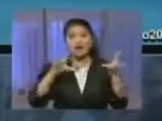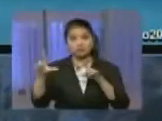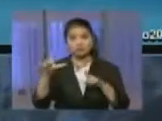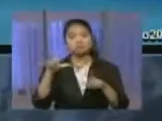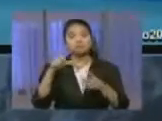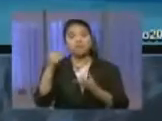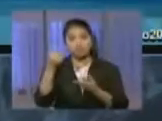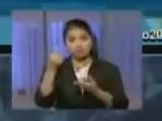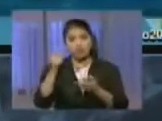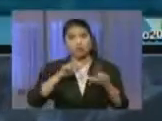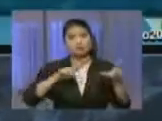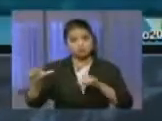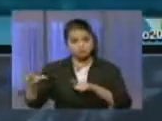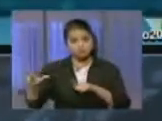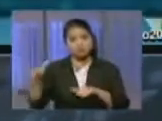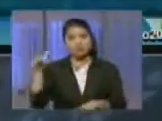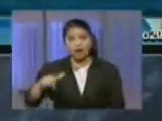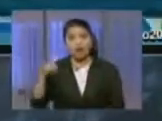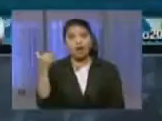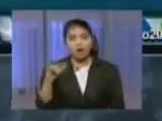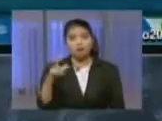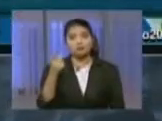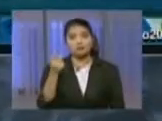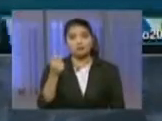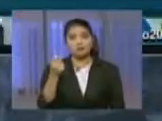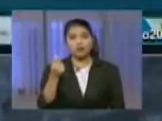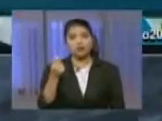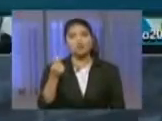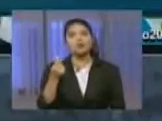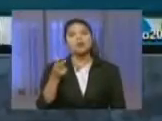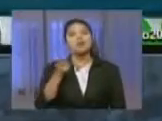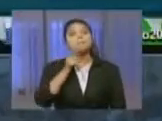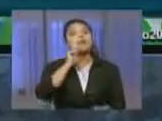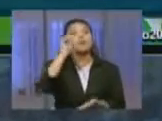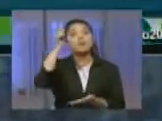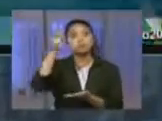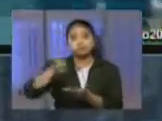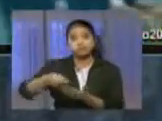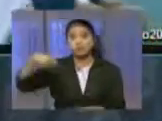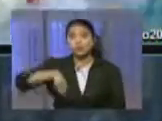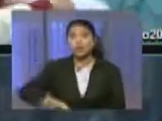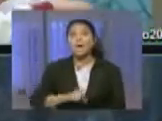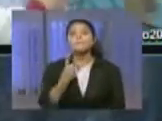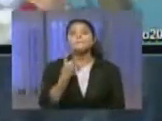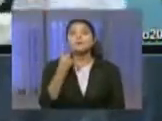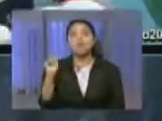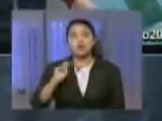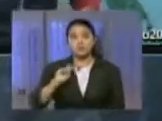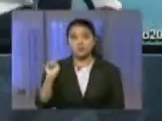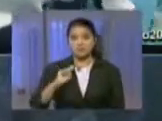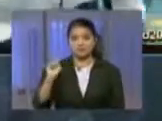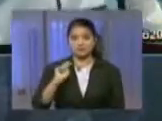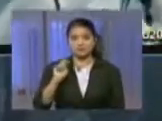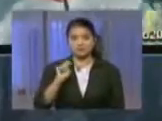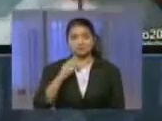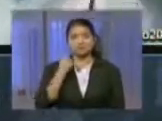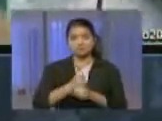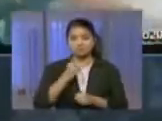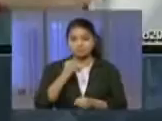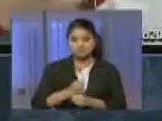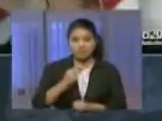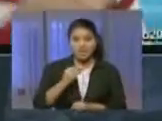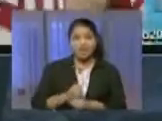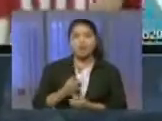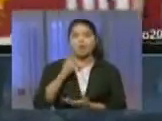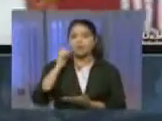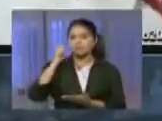recursos ya tenemos los recursos y vamos a pagarle Este primer mes de trabajo de